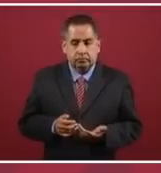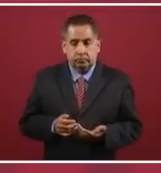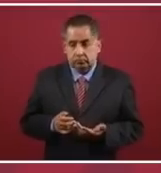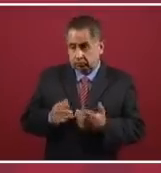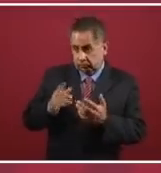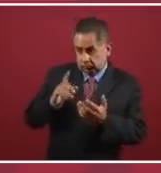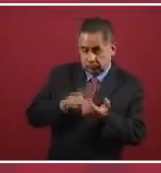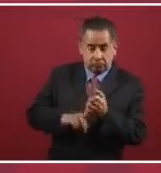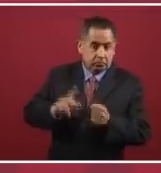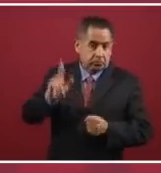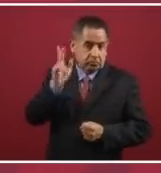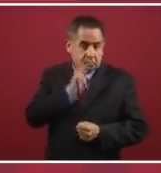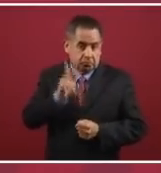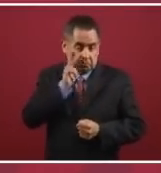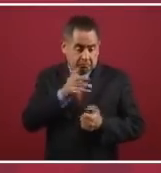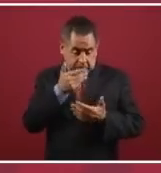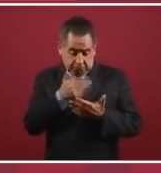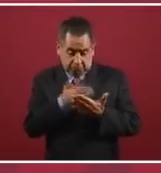materia,